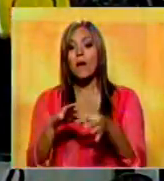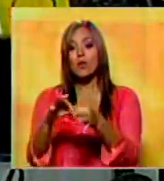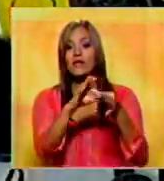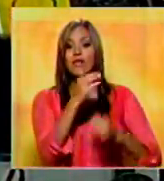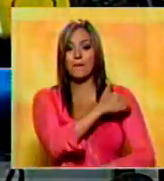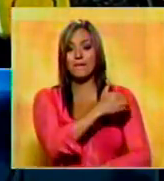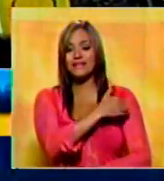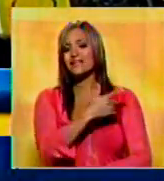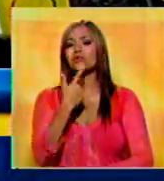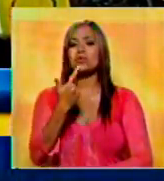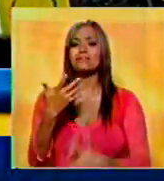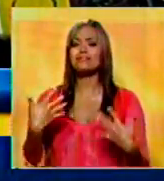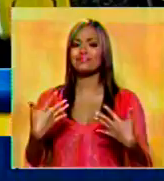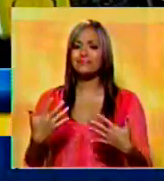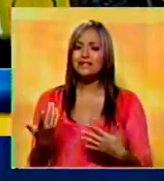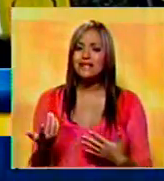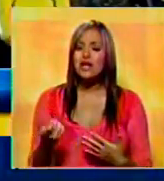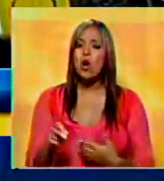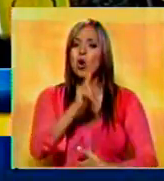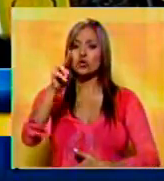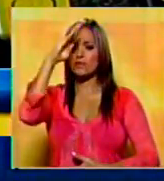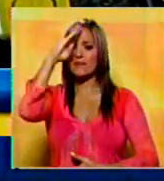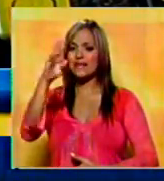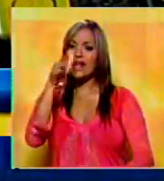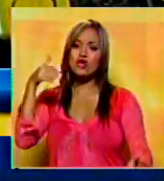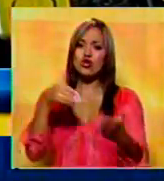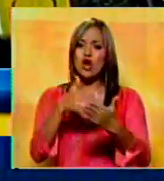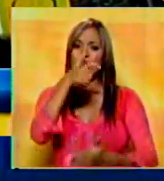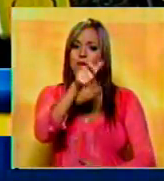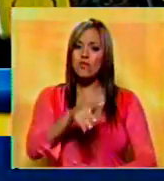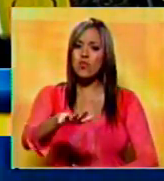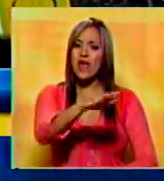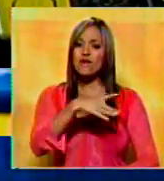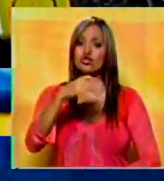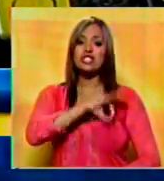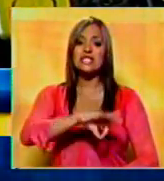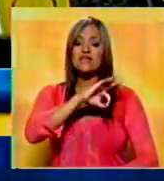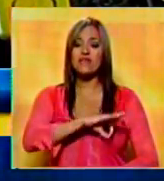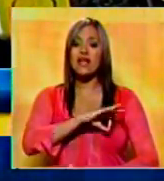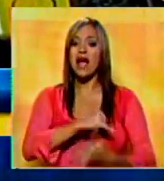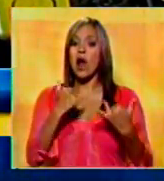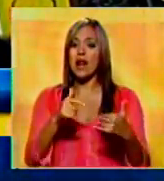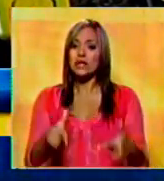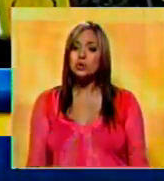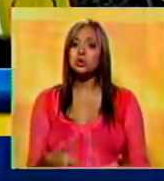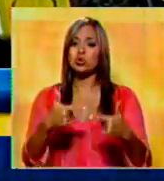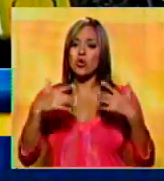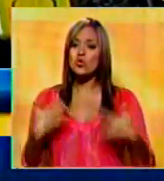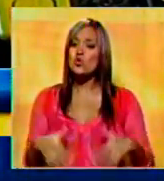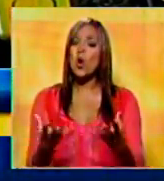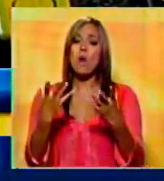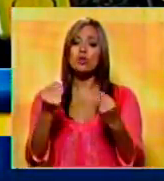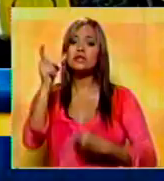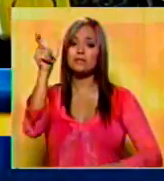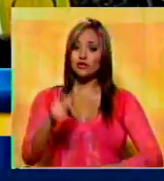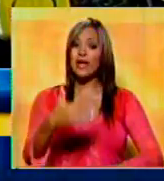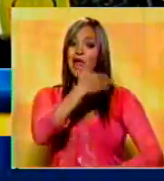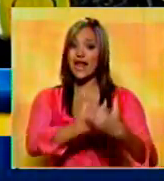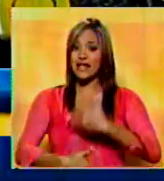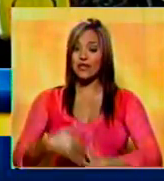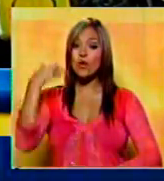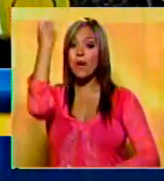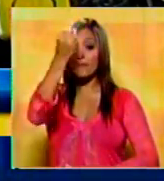de desmesurado el uso de la fuerza militar contra la población civil que ha provocado un alarmante número de víctimas